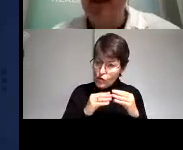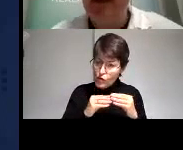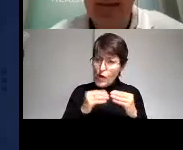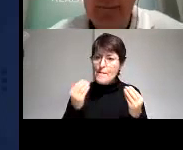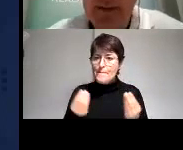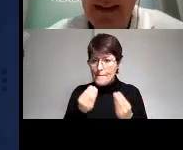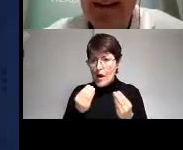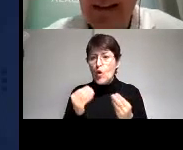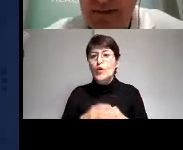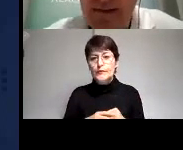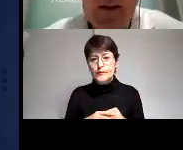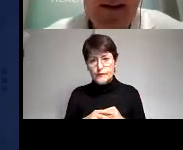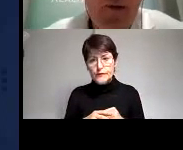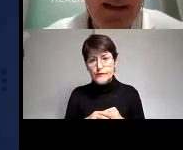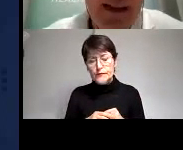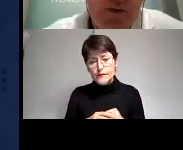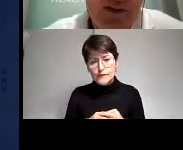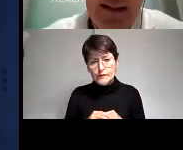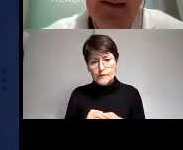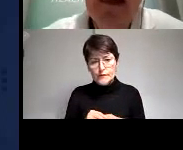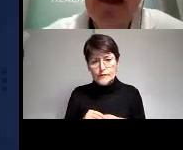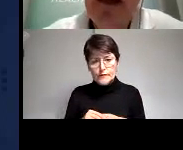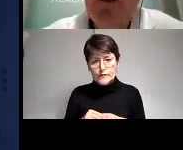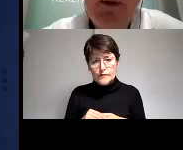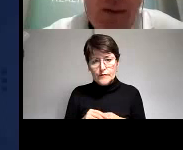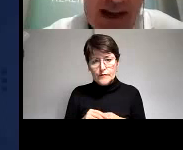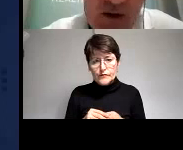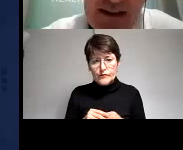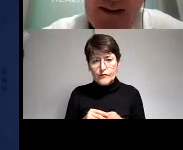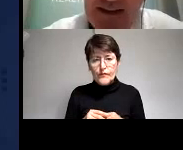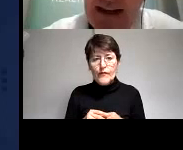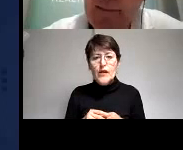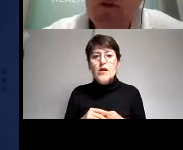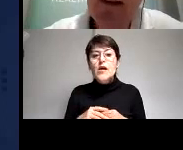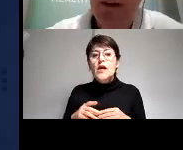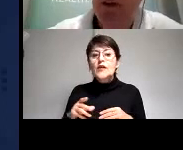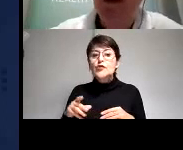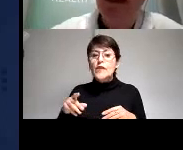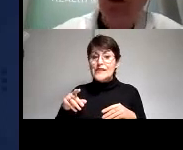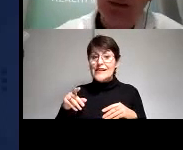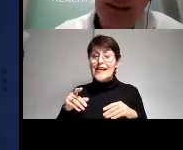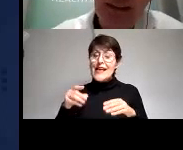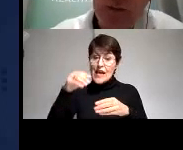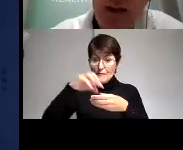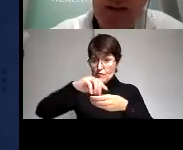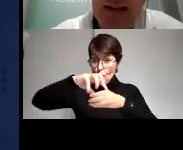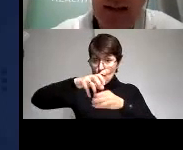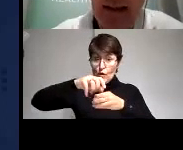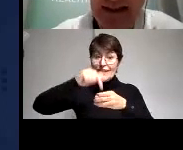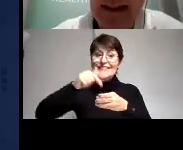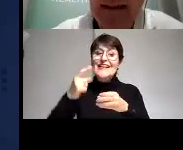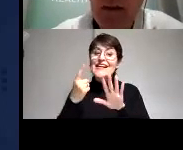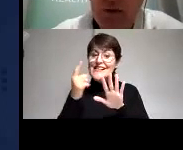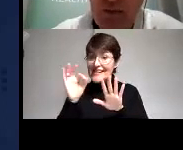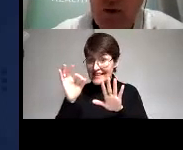las prostaglandinas antiinflamatorias que comentábamos antes. Super Omega contiene 60 cápsulas, la dosis diaria son 3 cápsulas